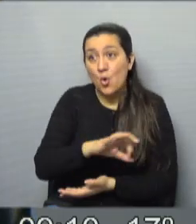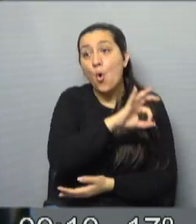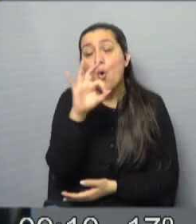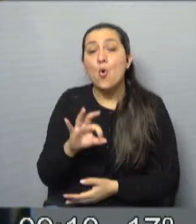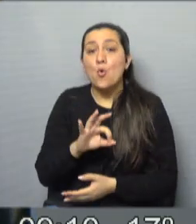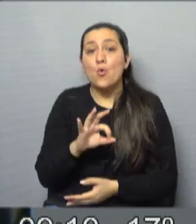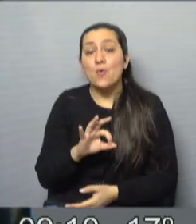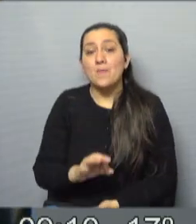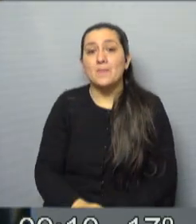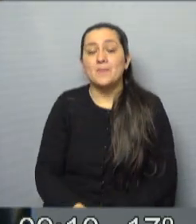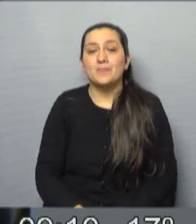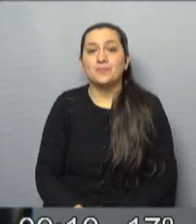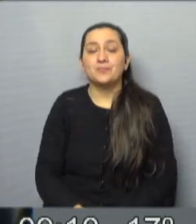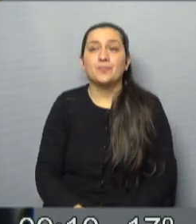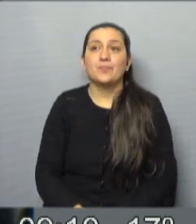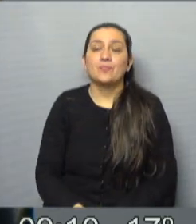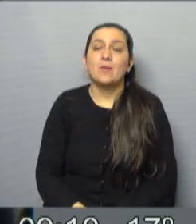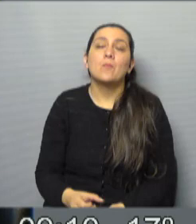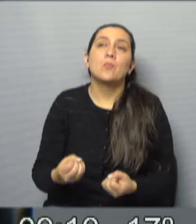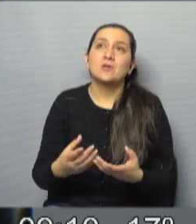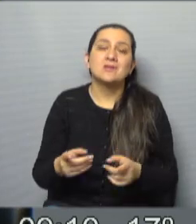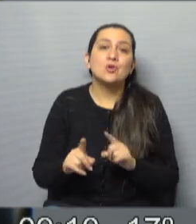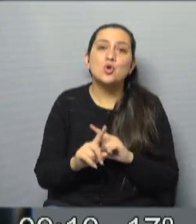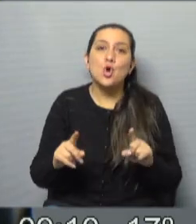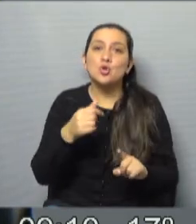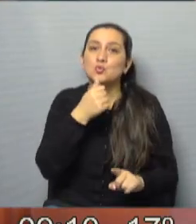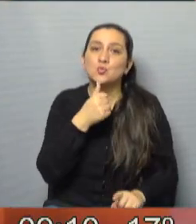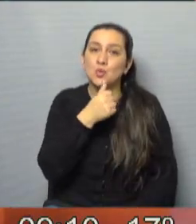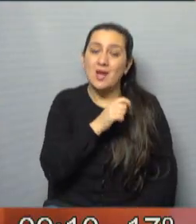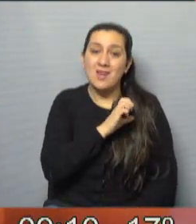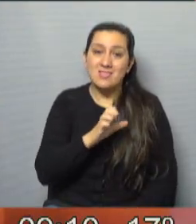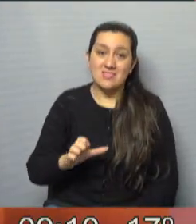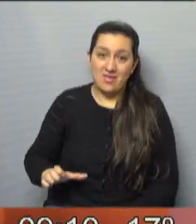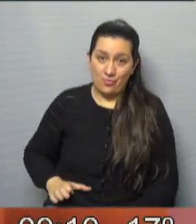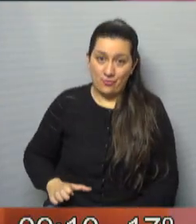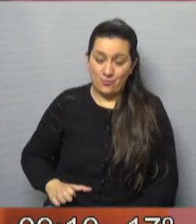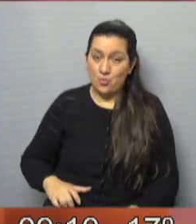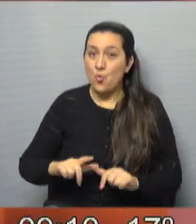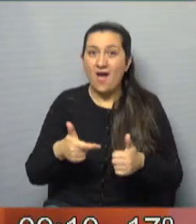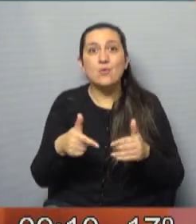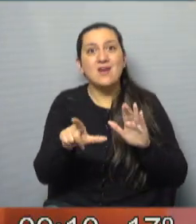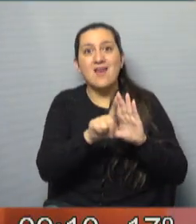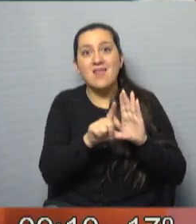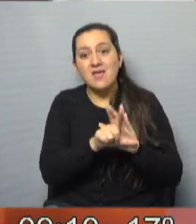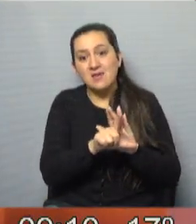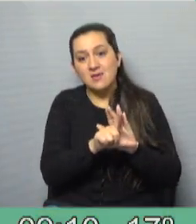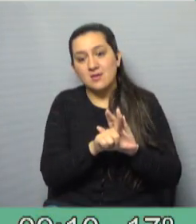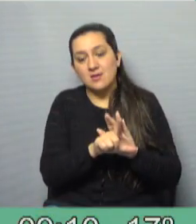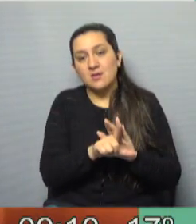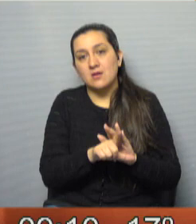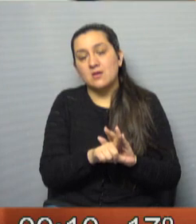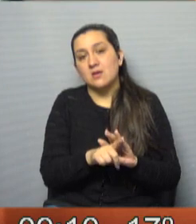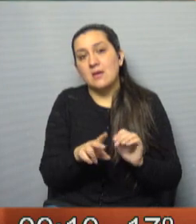depende? Porque claro, al no resolverlo el Estado desde el punto de vista legislativo, ¿no? Con una ley o con una ley como